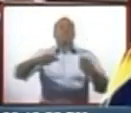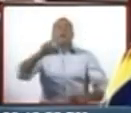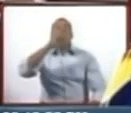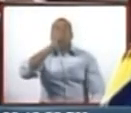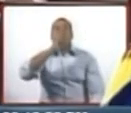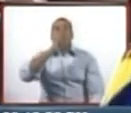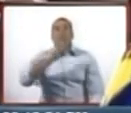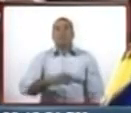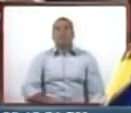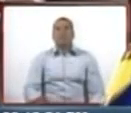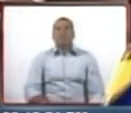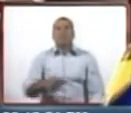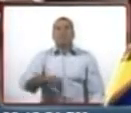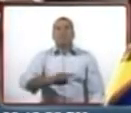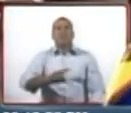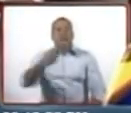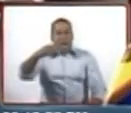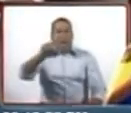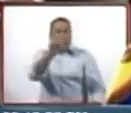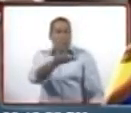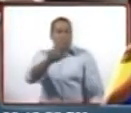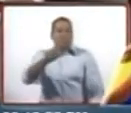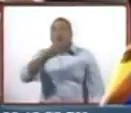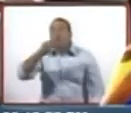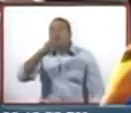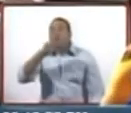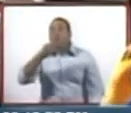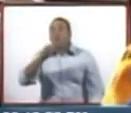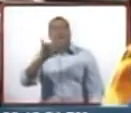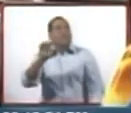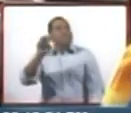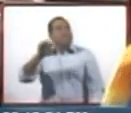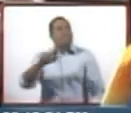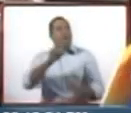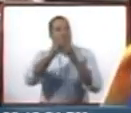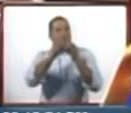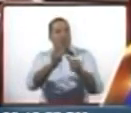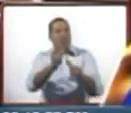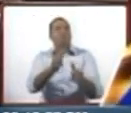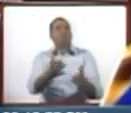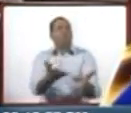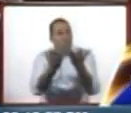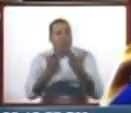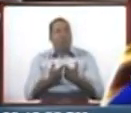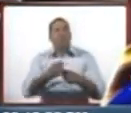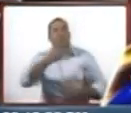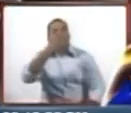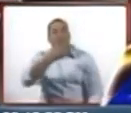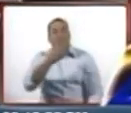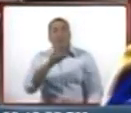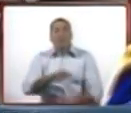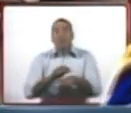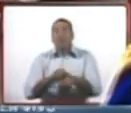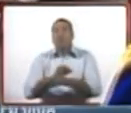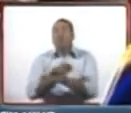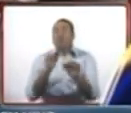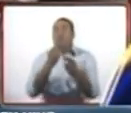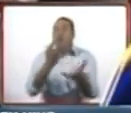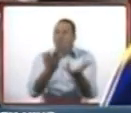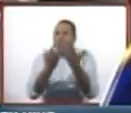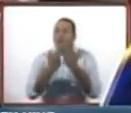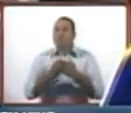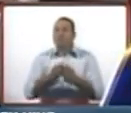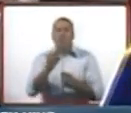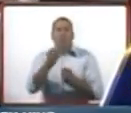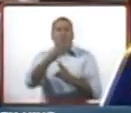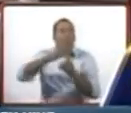ahí está, en nuestras pantallas ya se encuentra nuestra compañera Yesenia Méndez y nos informa. Yesenia, adelante, buenas tardes, estás allí desde bien temprano, cuéntanos el ambiente que